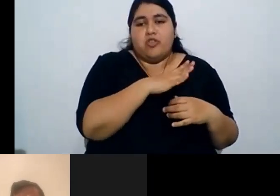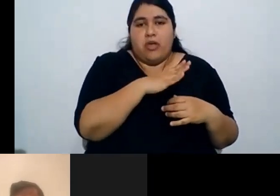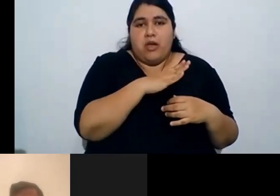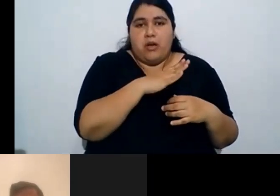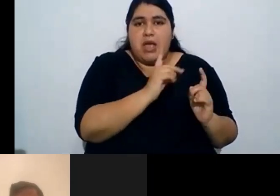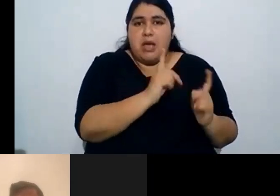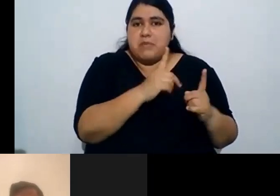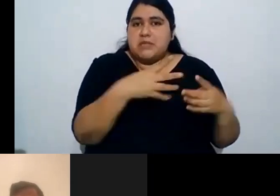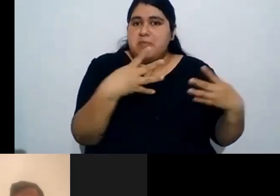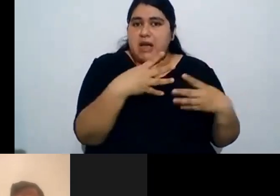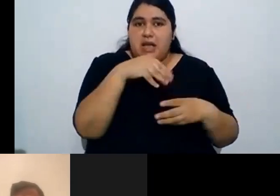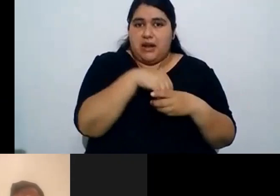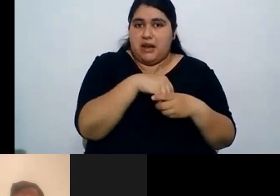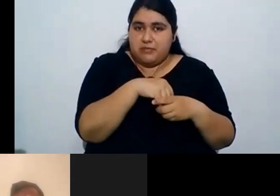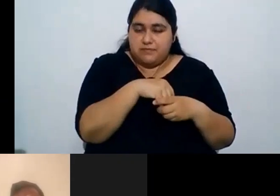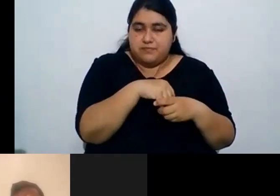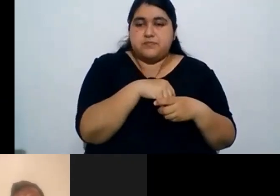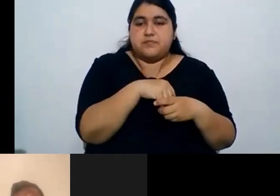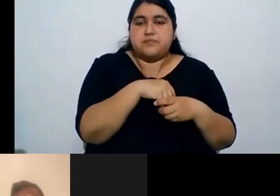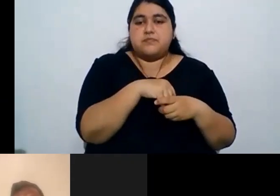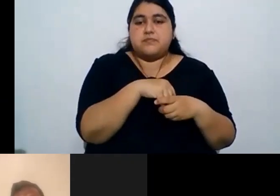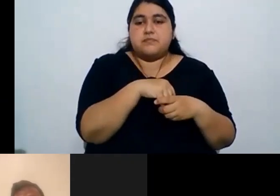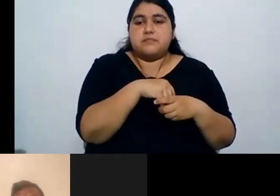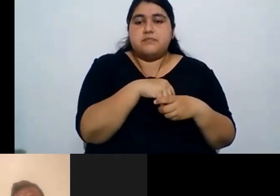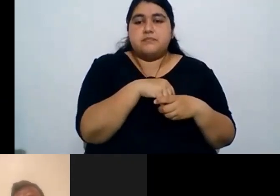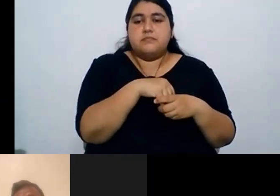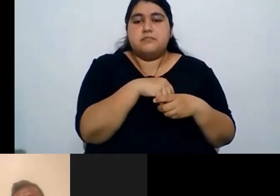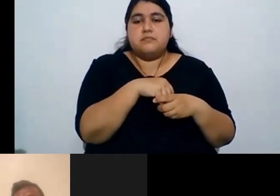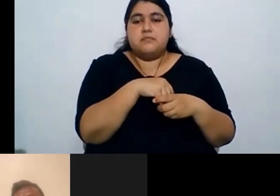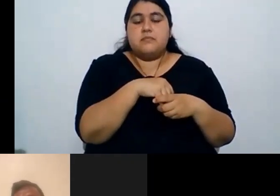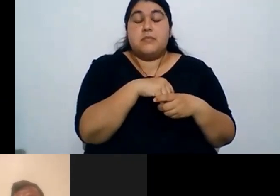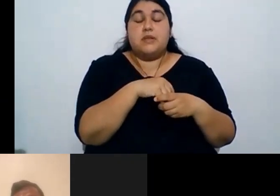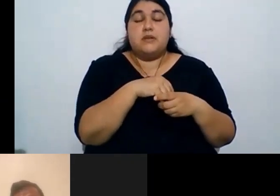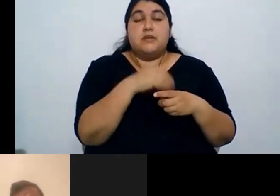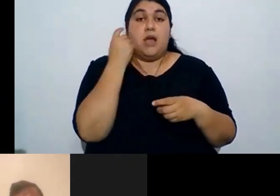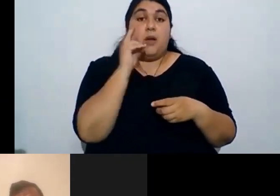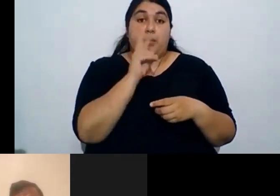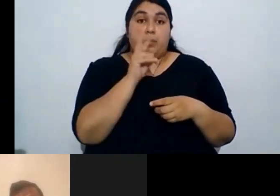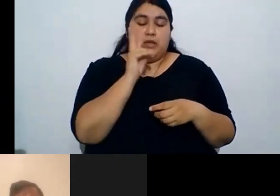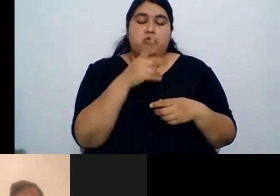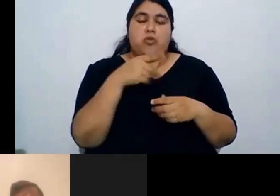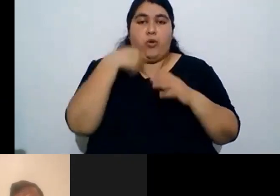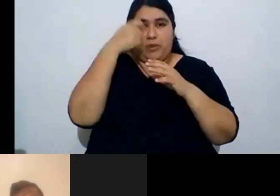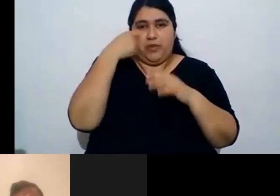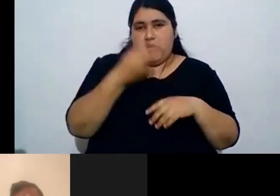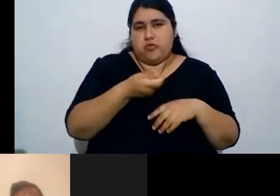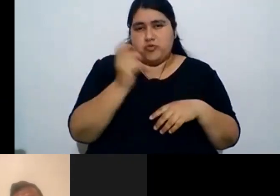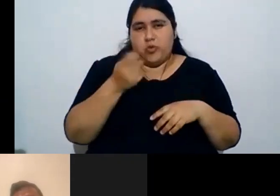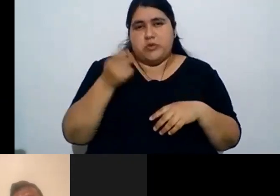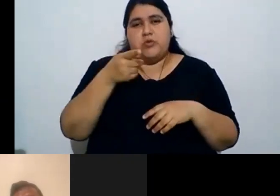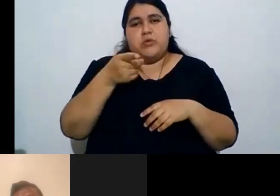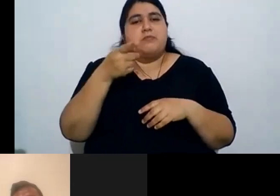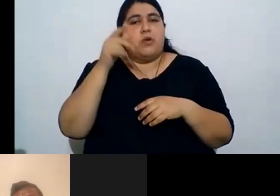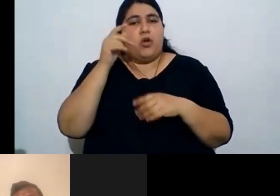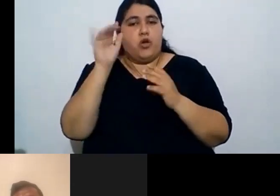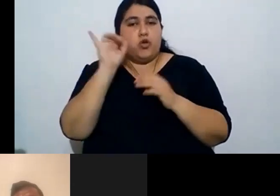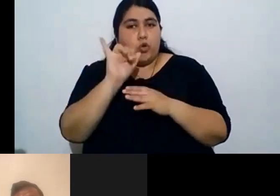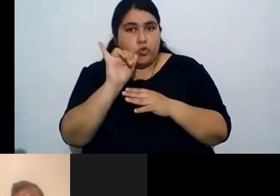guerra. Se ha visto en muchos videos que ustedes pueden ver por YouTube